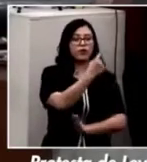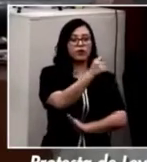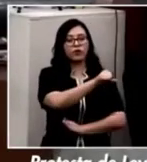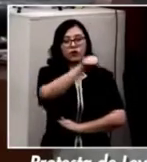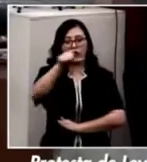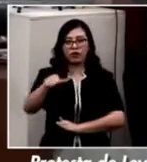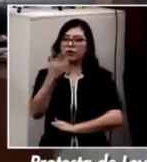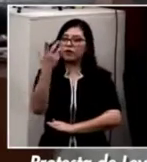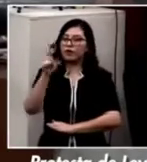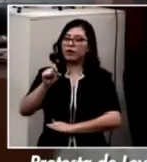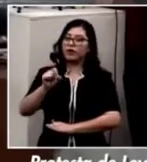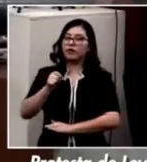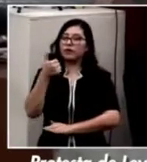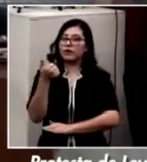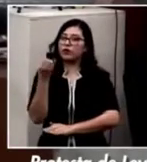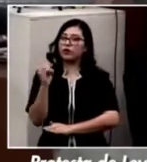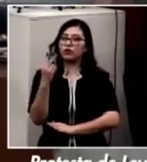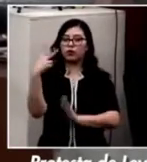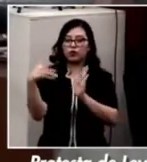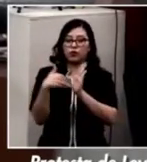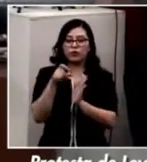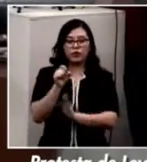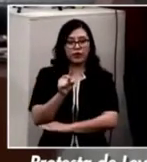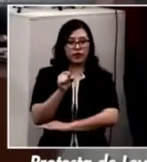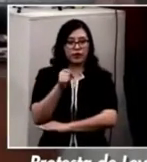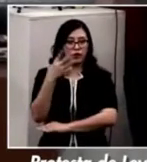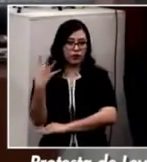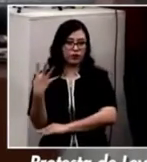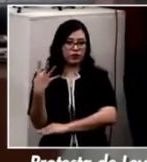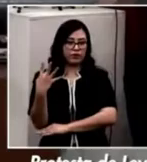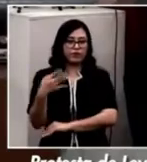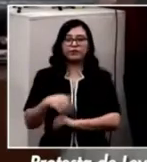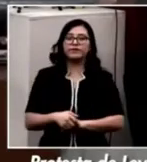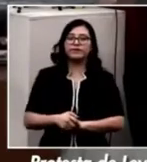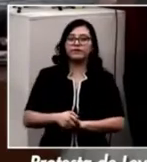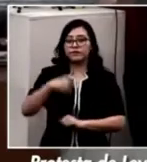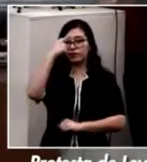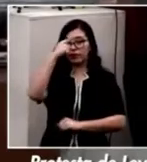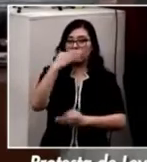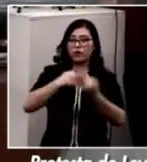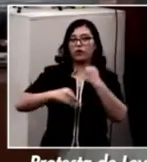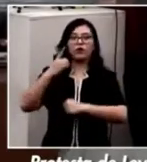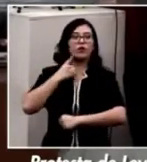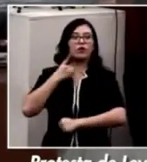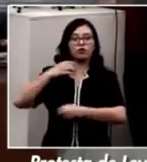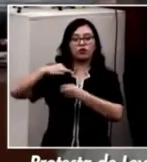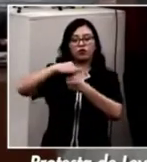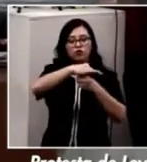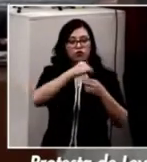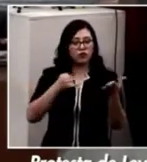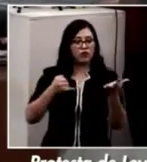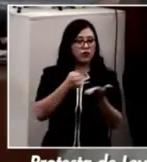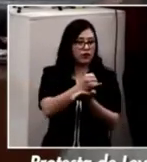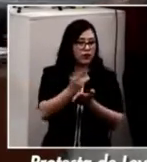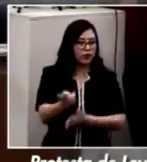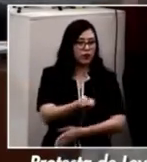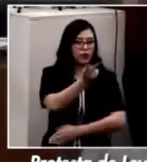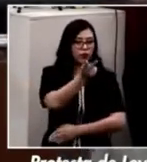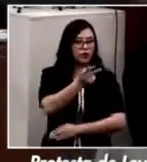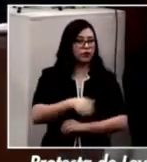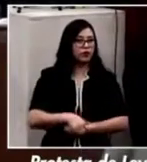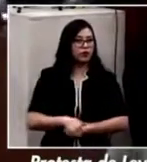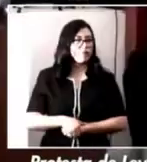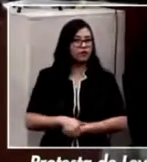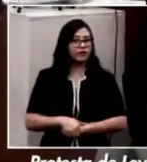los esfuerzos necesarios con todo el equipo de trabajo que me acompaña para poder sacar adelante y cambiar la imagen de la Fiscalía y